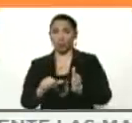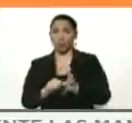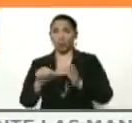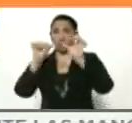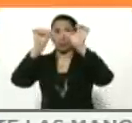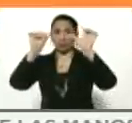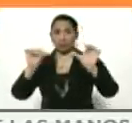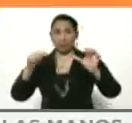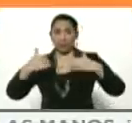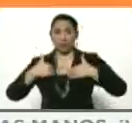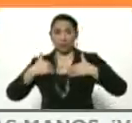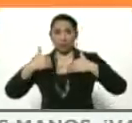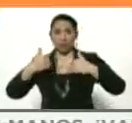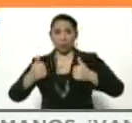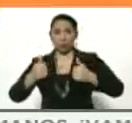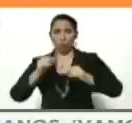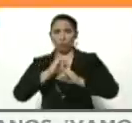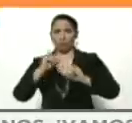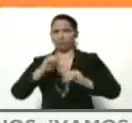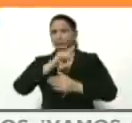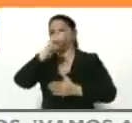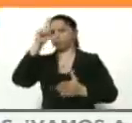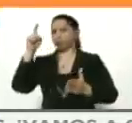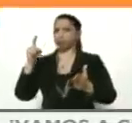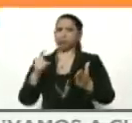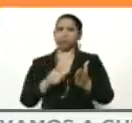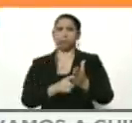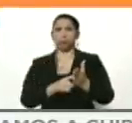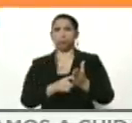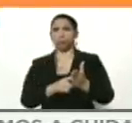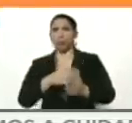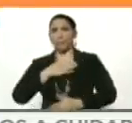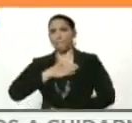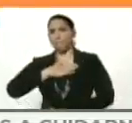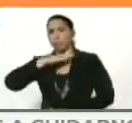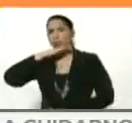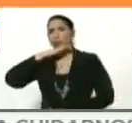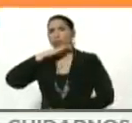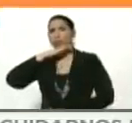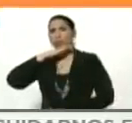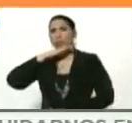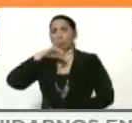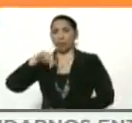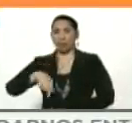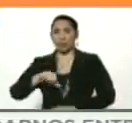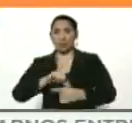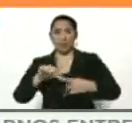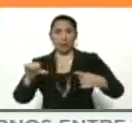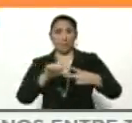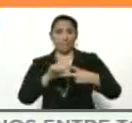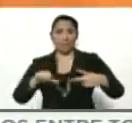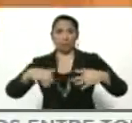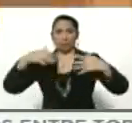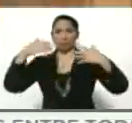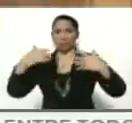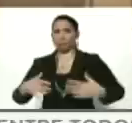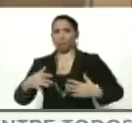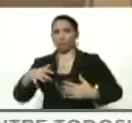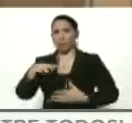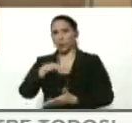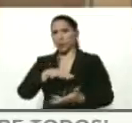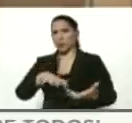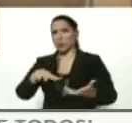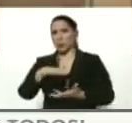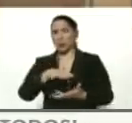de salud han sido absolutamente desbordados. Esta semana ha habido mucha polémica, por ejemplo,